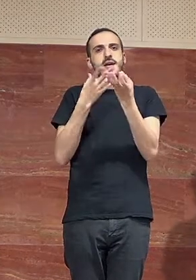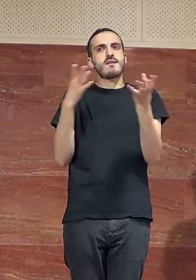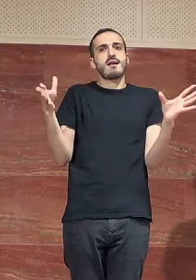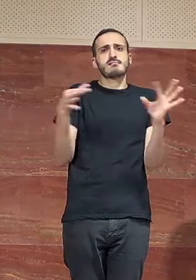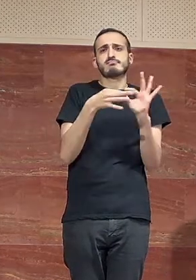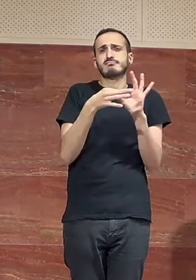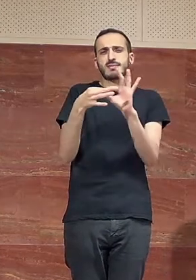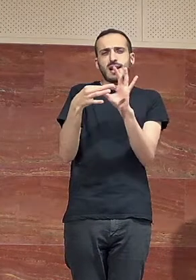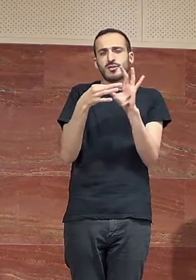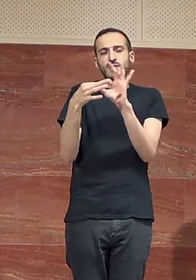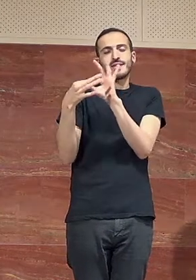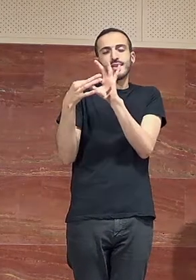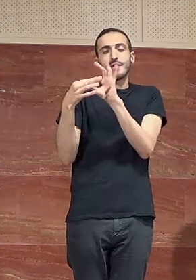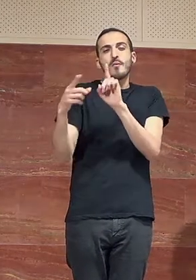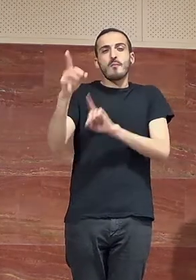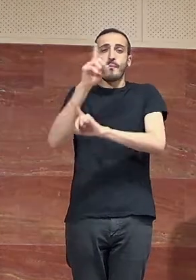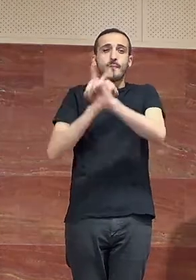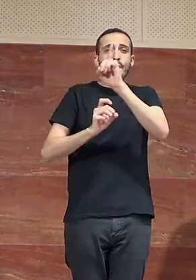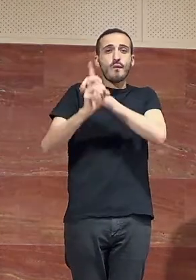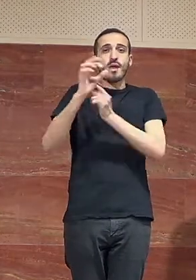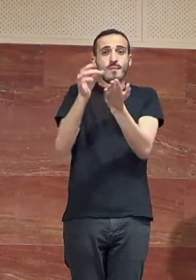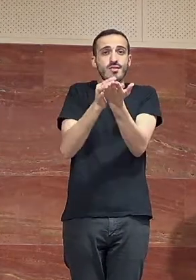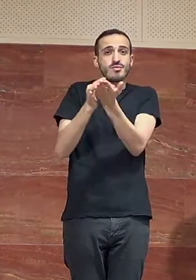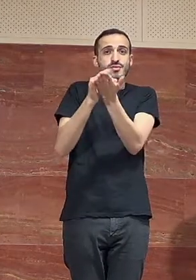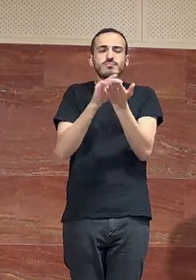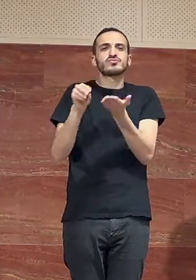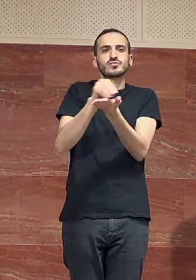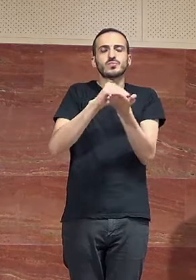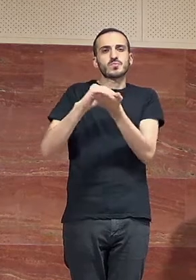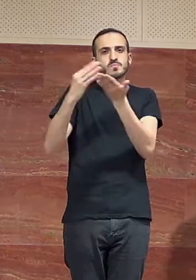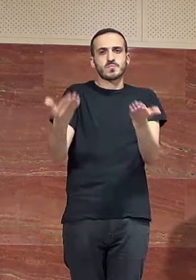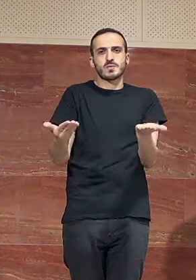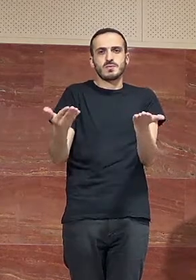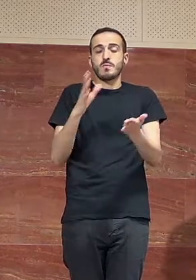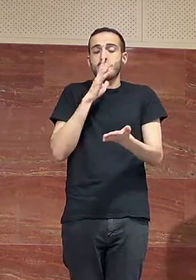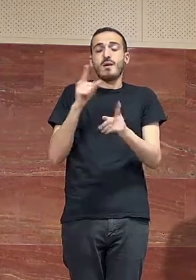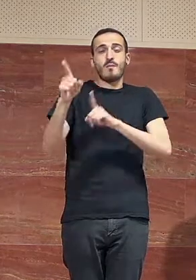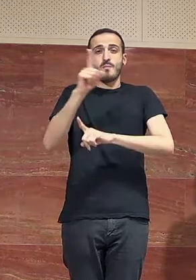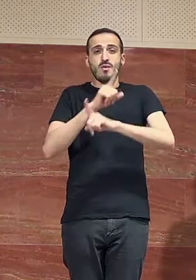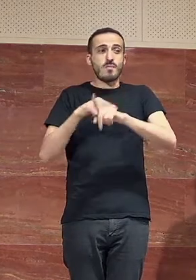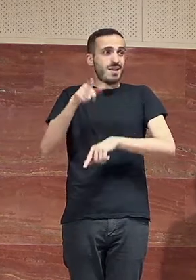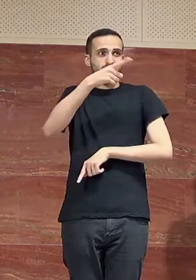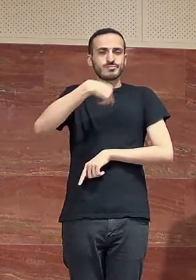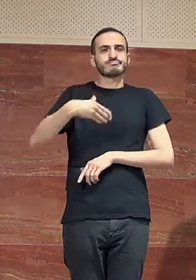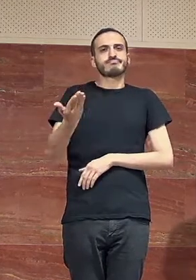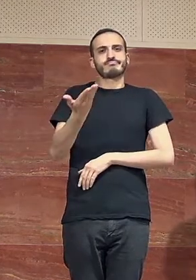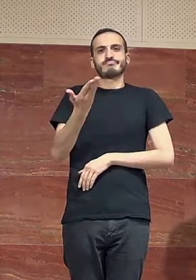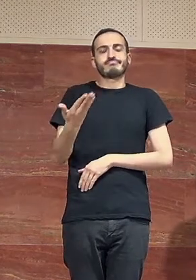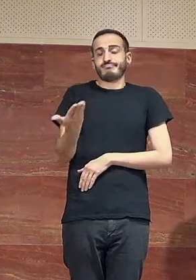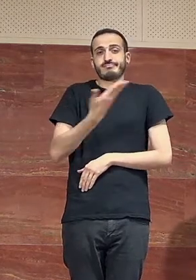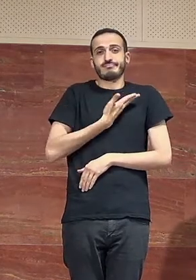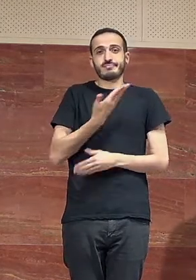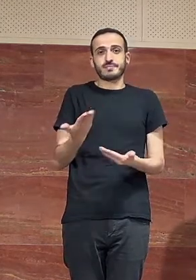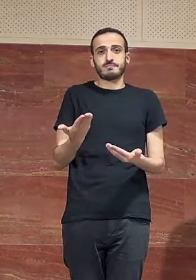cómo solucionar esos grandes problemas que en el fondo nos afectan a todos, no solamente a las zonas más deprimidas del